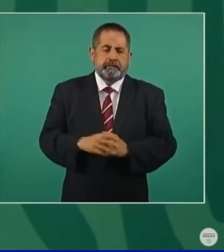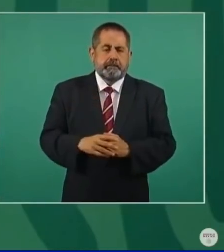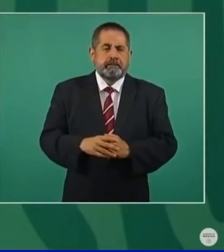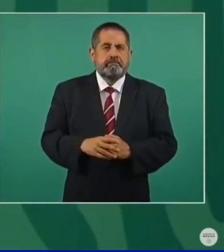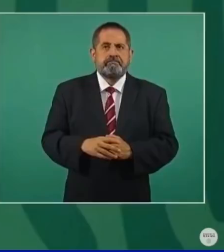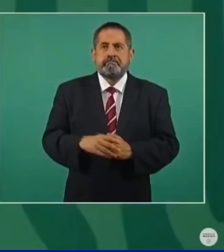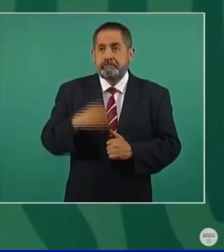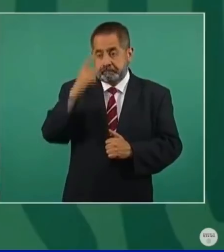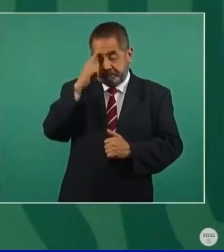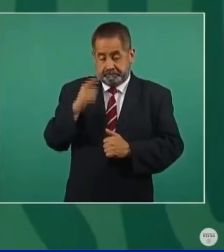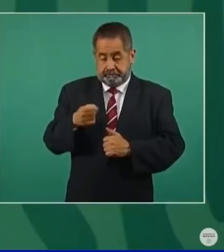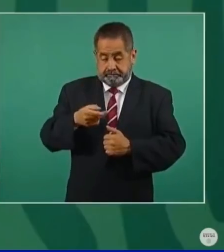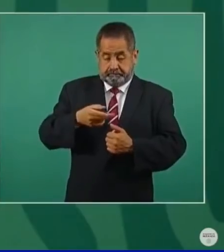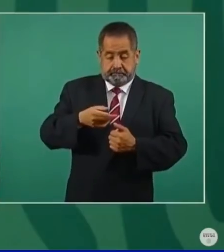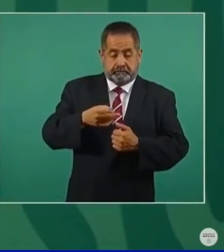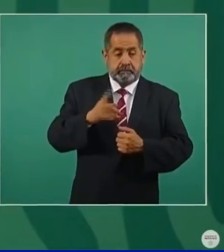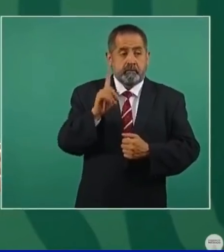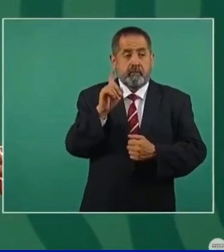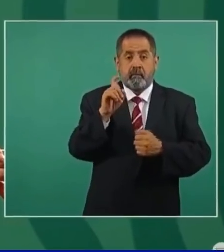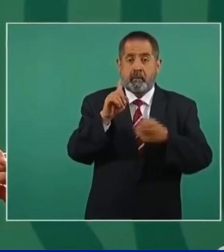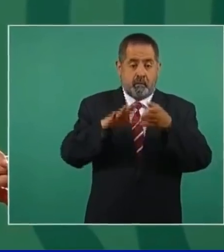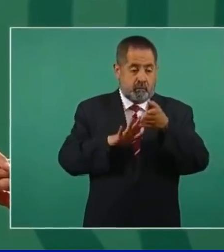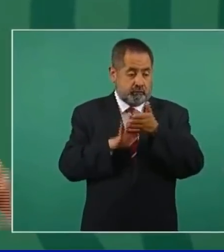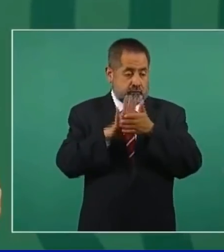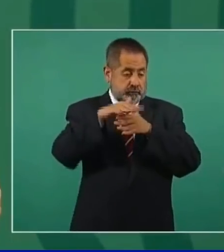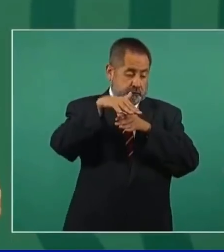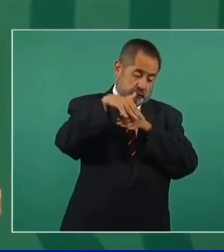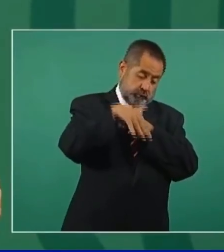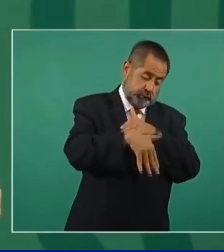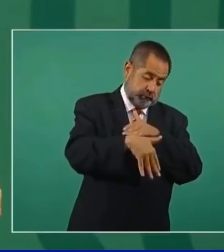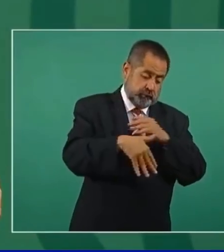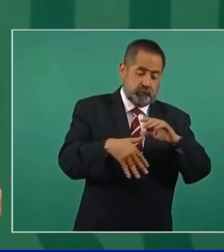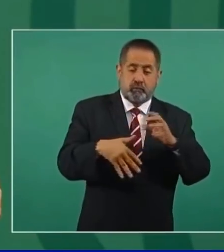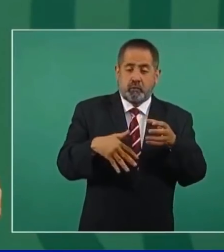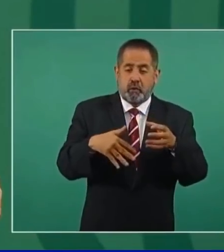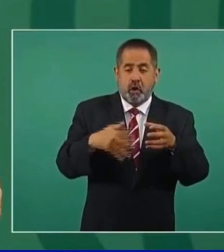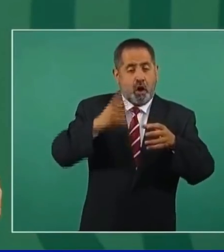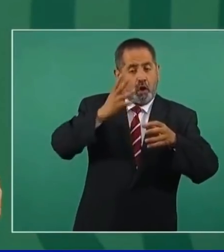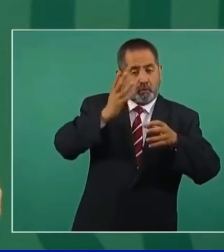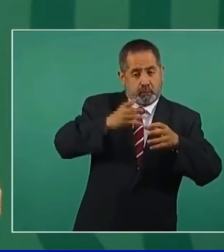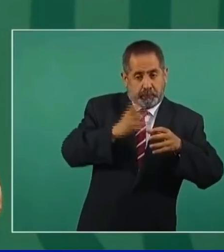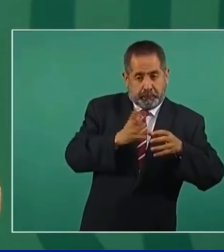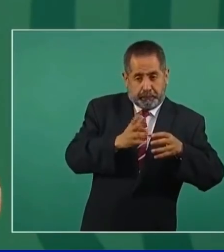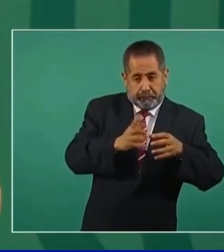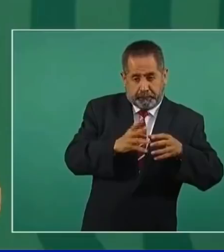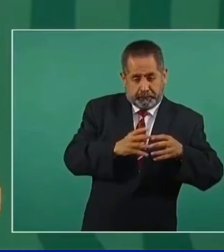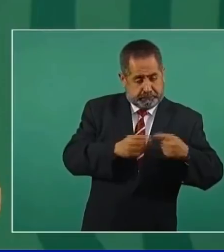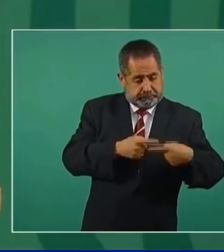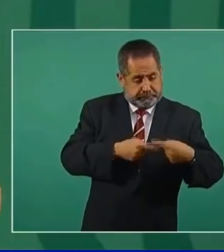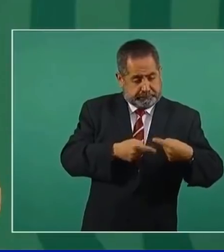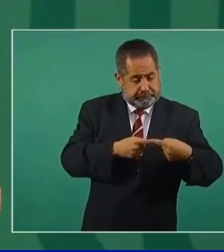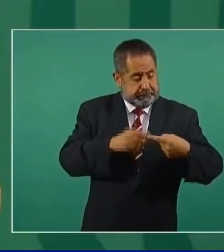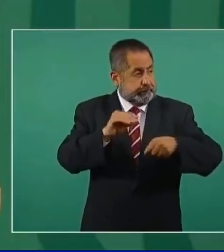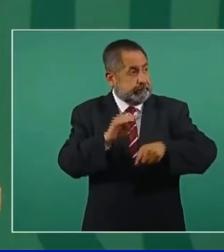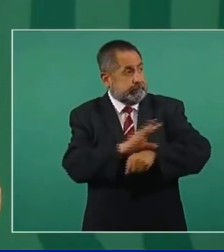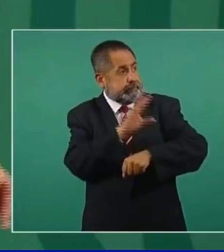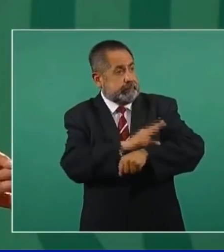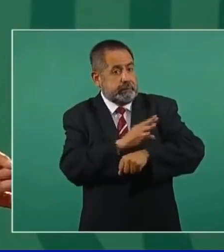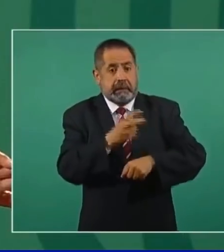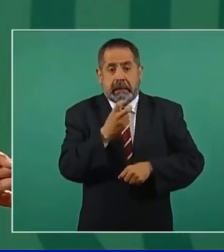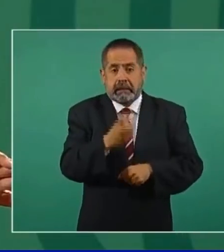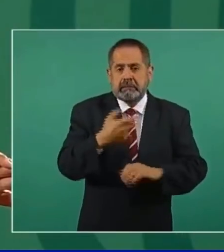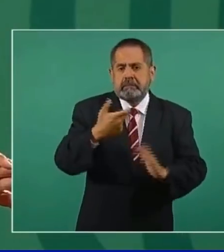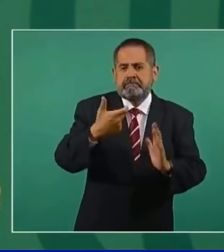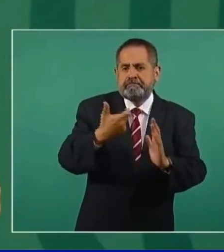Producir energía eléctrica con agua es lo más barato y es una energía